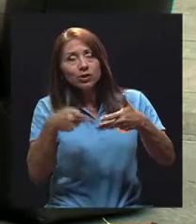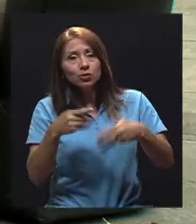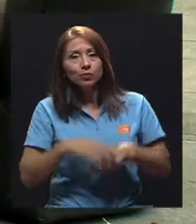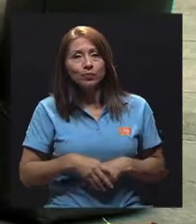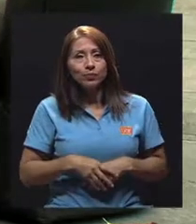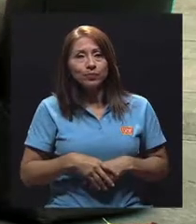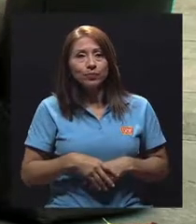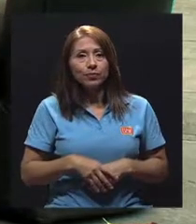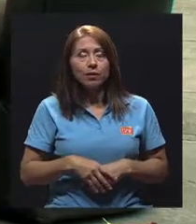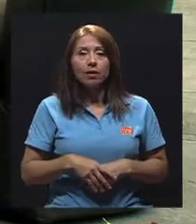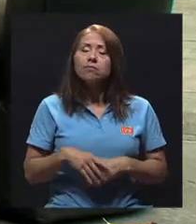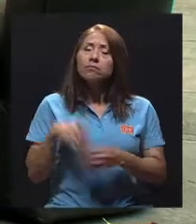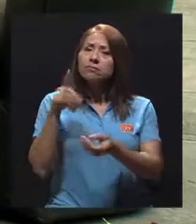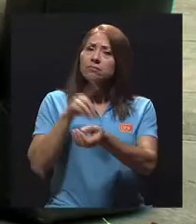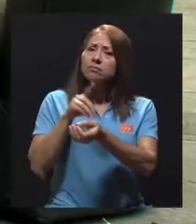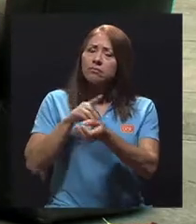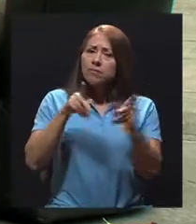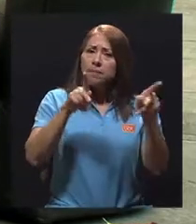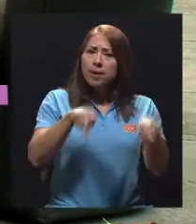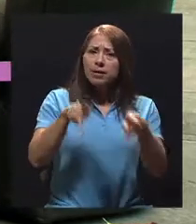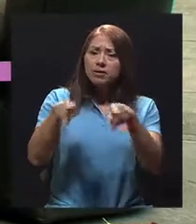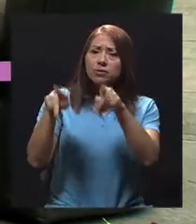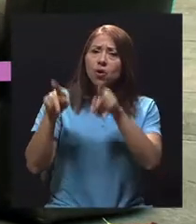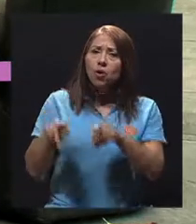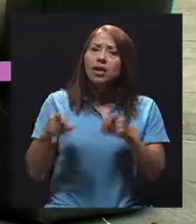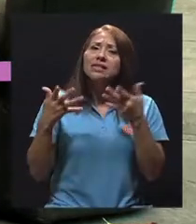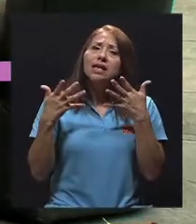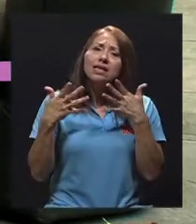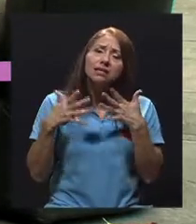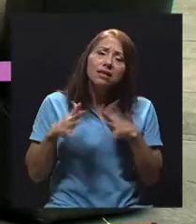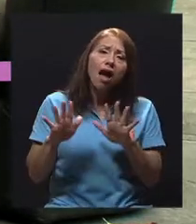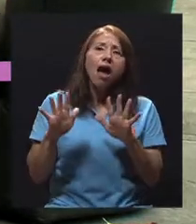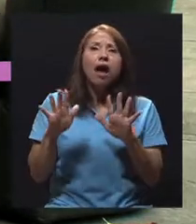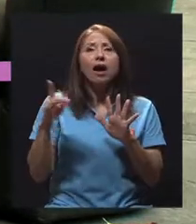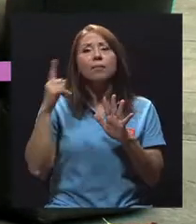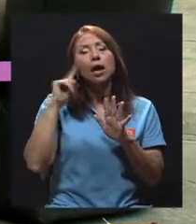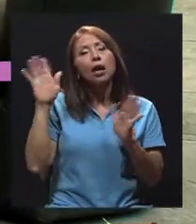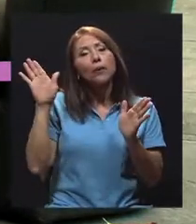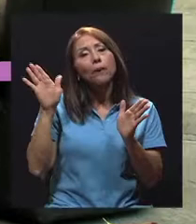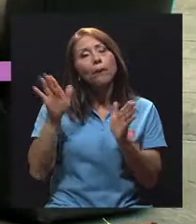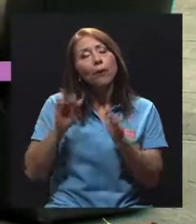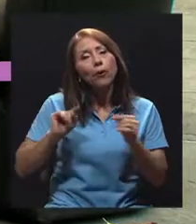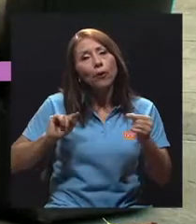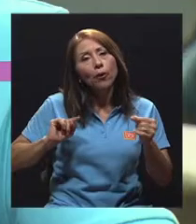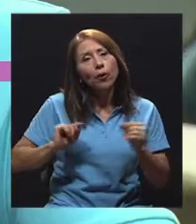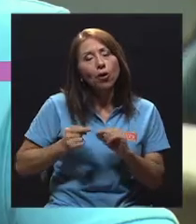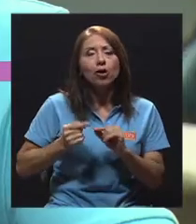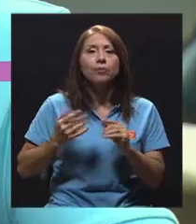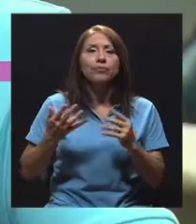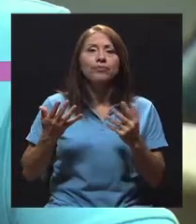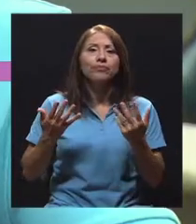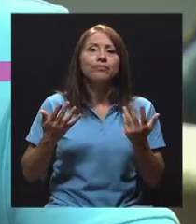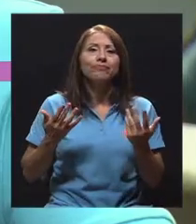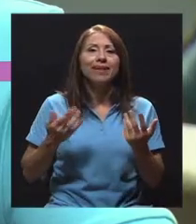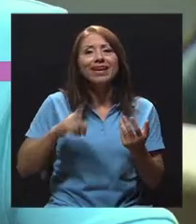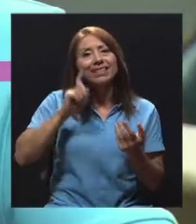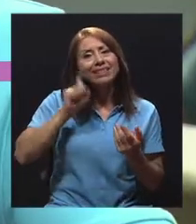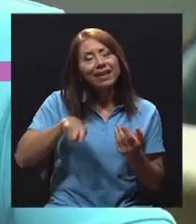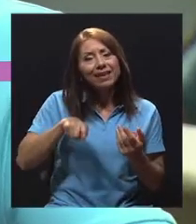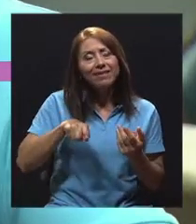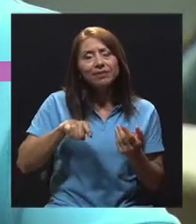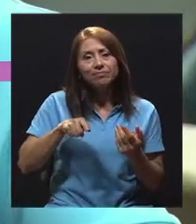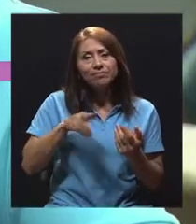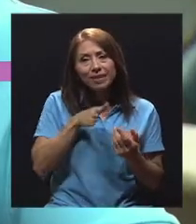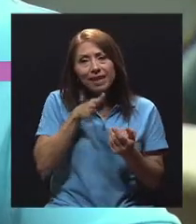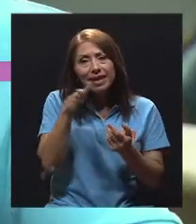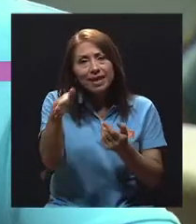ya, pues, de manera paliativa, uh-huh. por decirlo de alguna manera, les toca tratarse